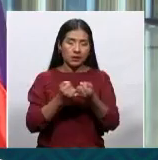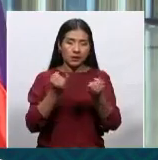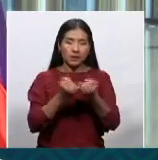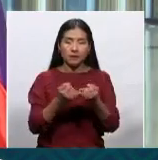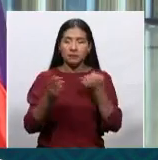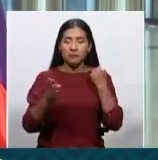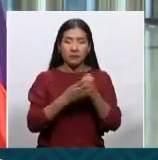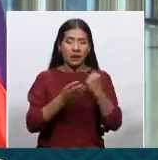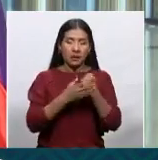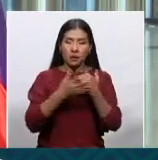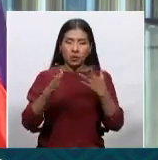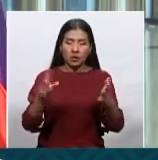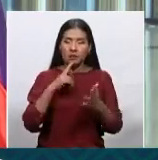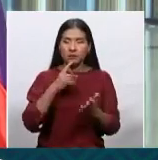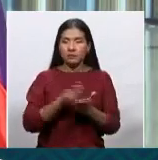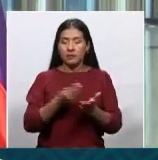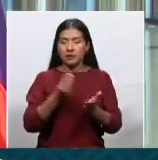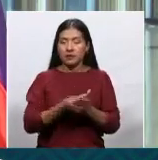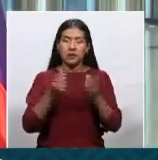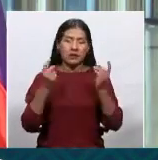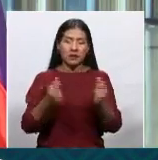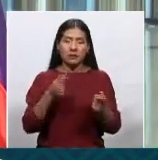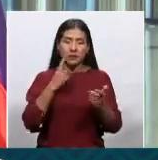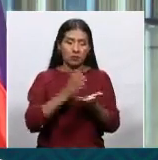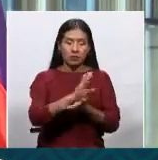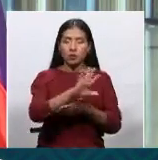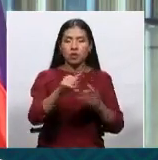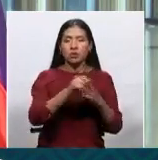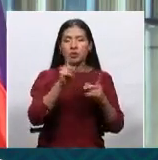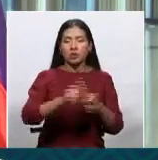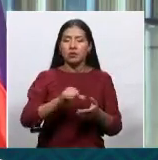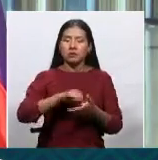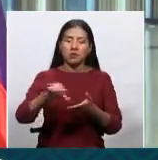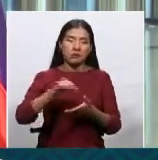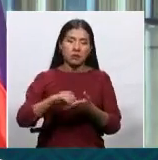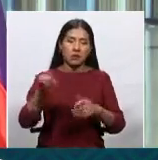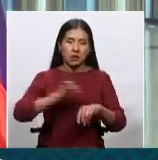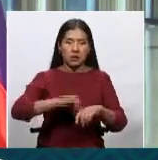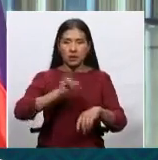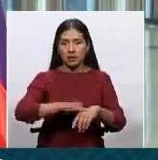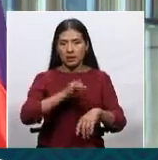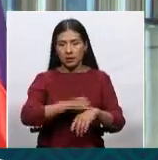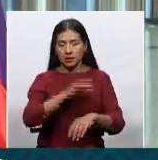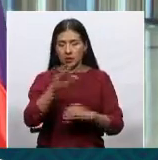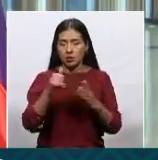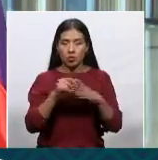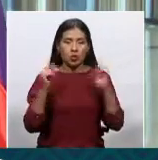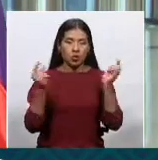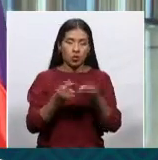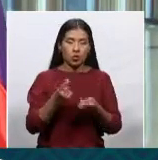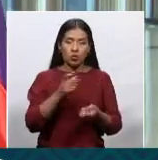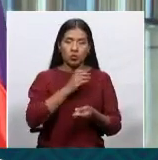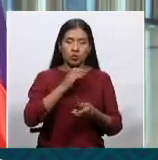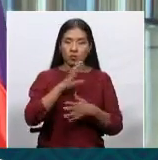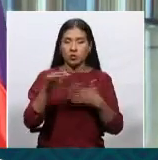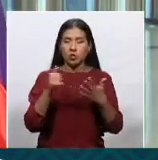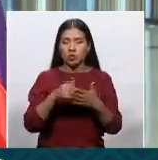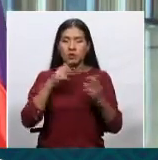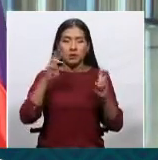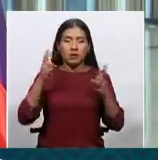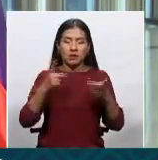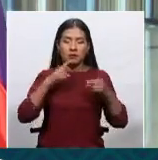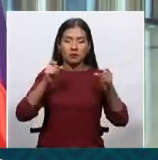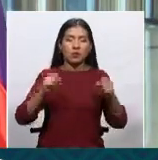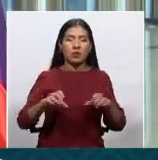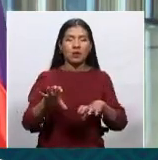unos recursos, inmediatamente empiezan a correr intereses y bueno, comisiones y todos los colaterales que hacen